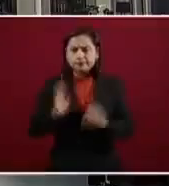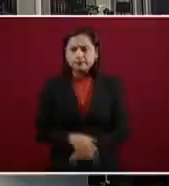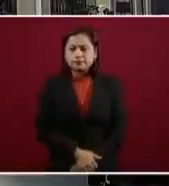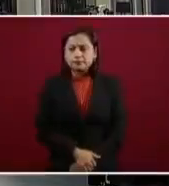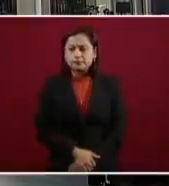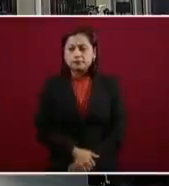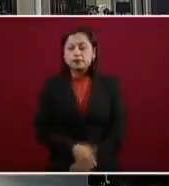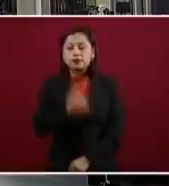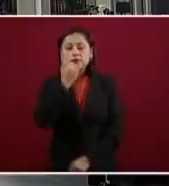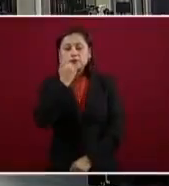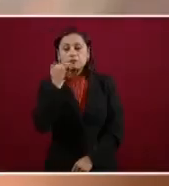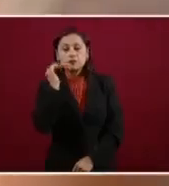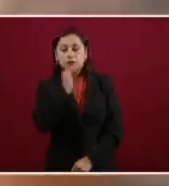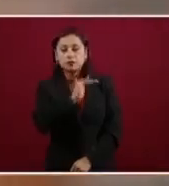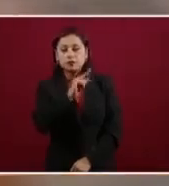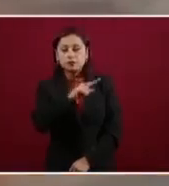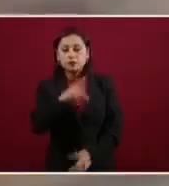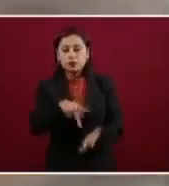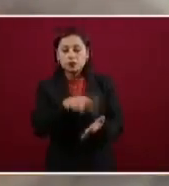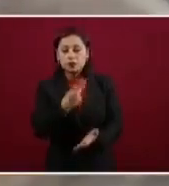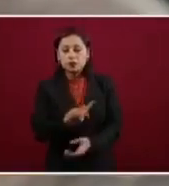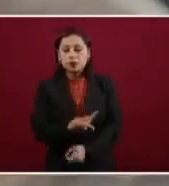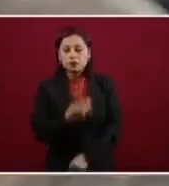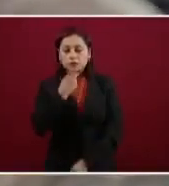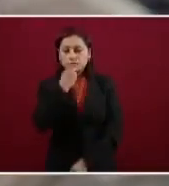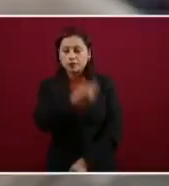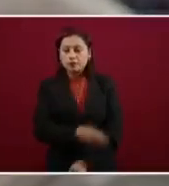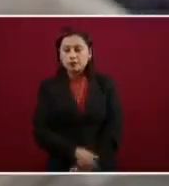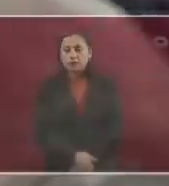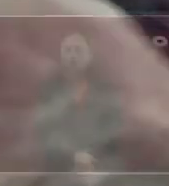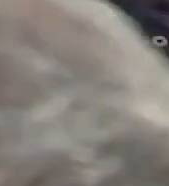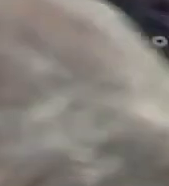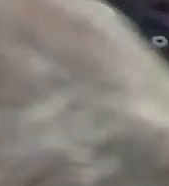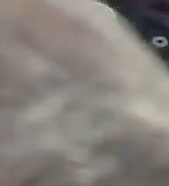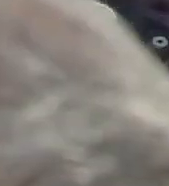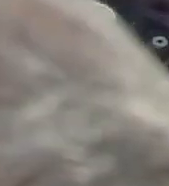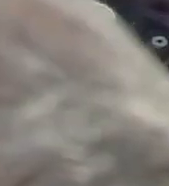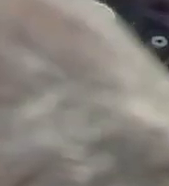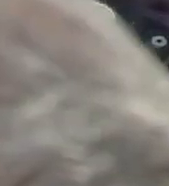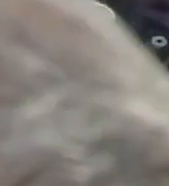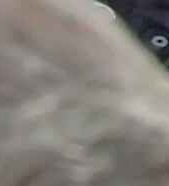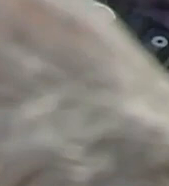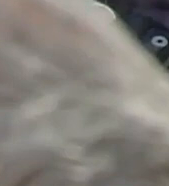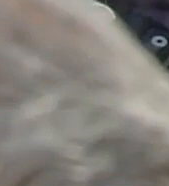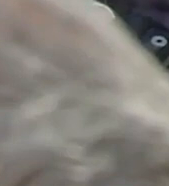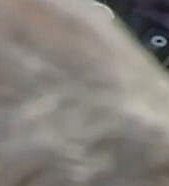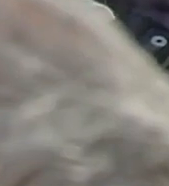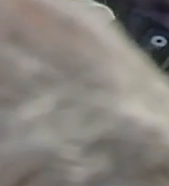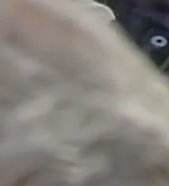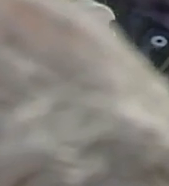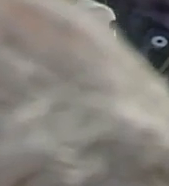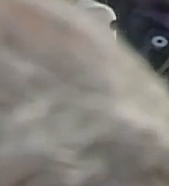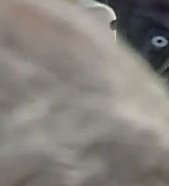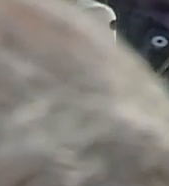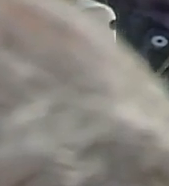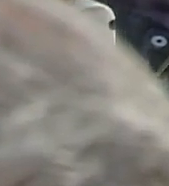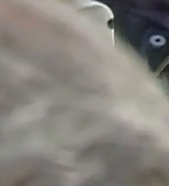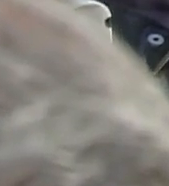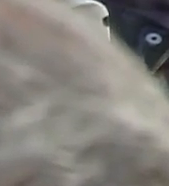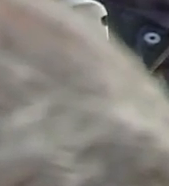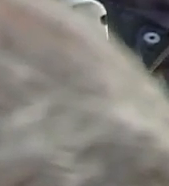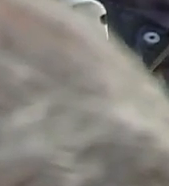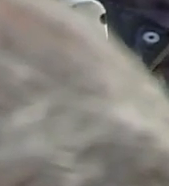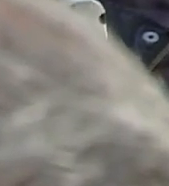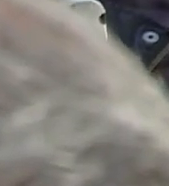en este caso más bien el tema es que ella todavía hasta el 7 de noviembre era parte de morena